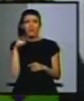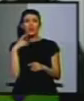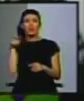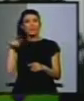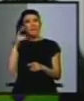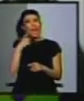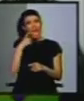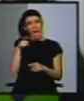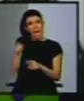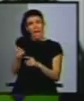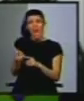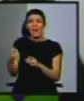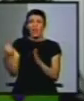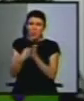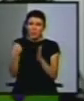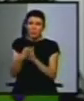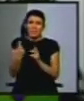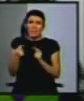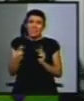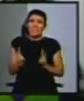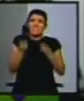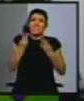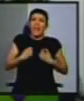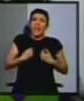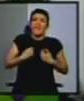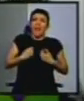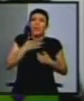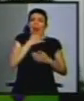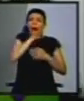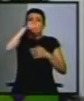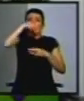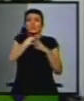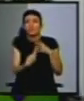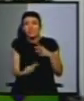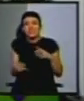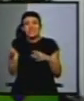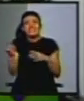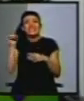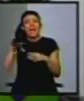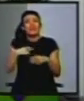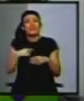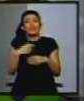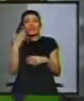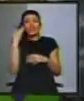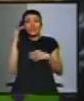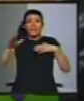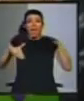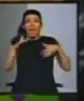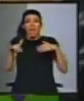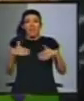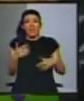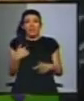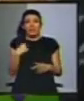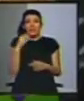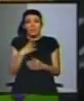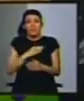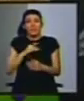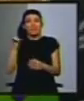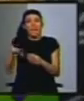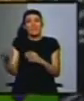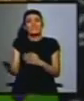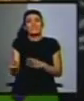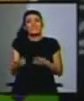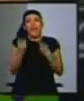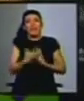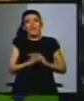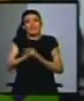por sacarme a mí de las profundidades. Sabía que no sabía nadar, pero tenía miedo. Demandaron al Estado y aunque no